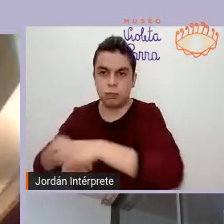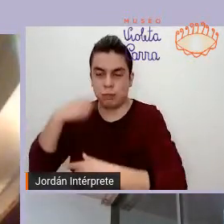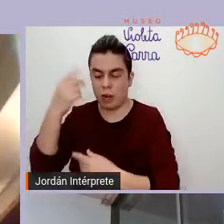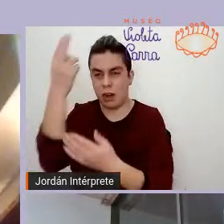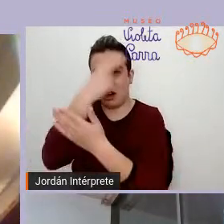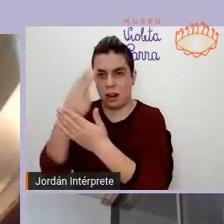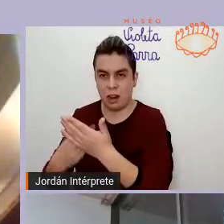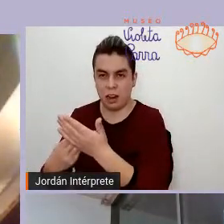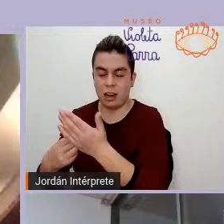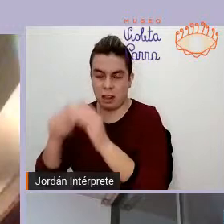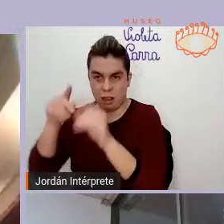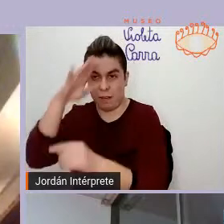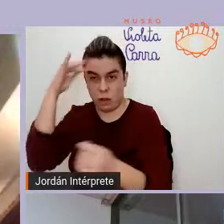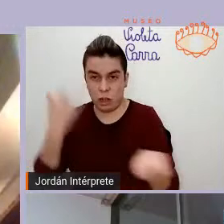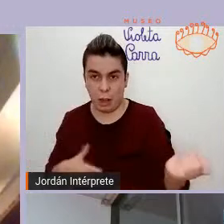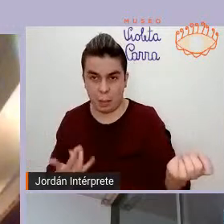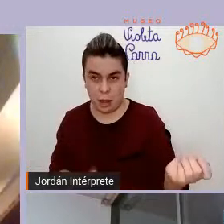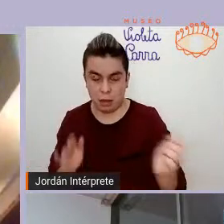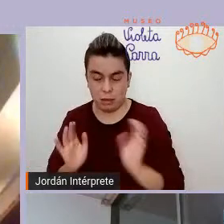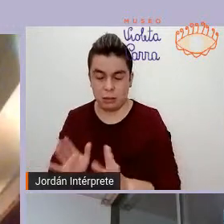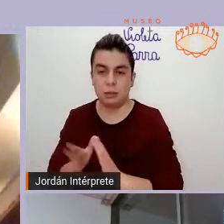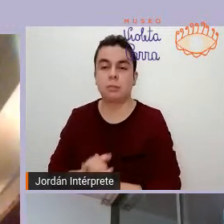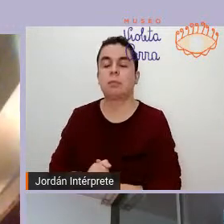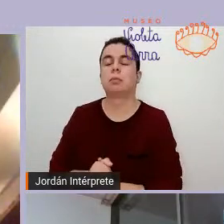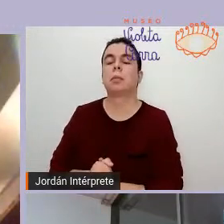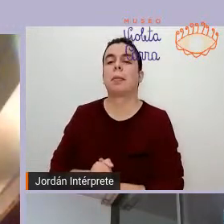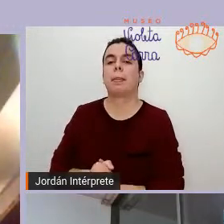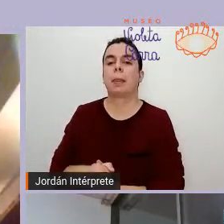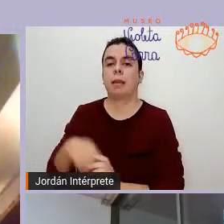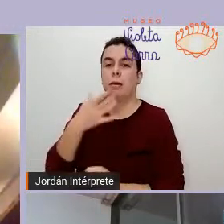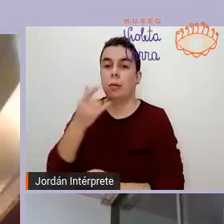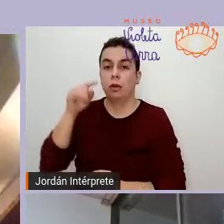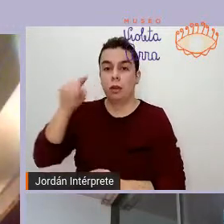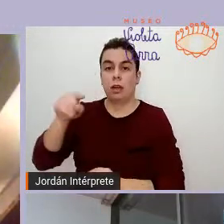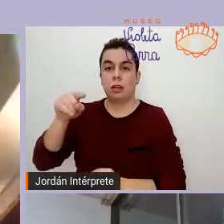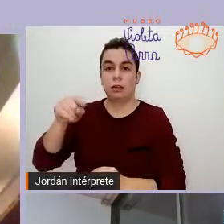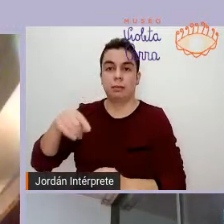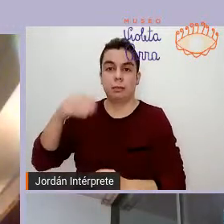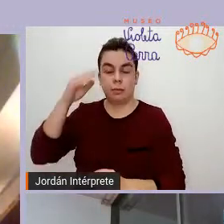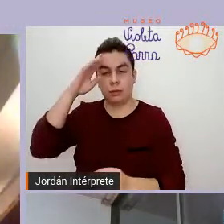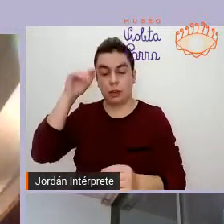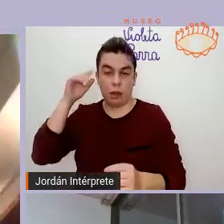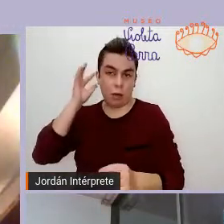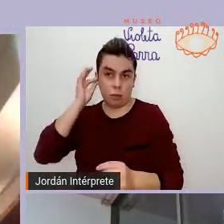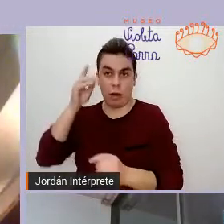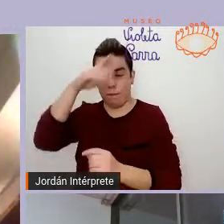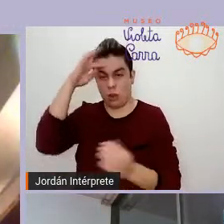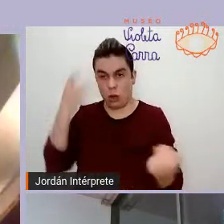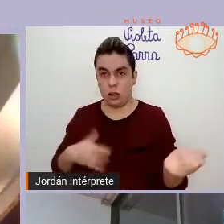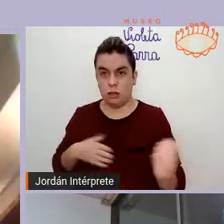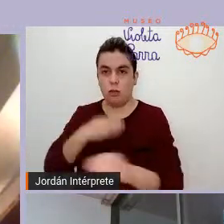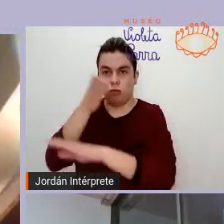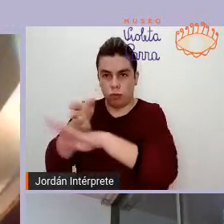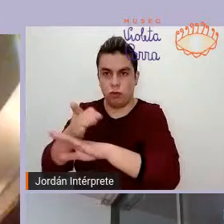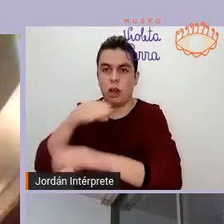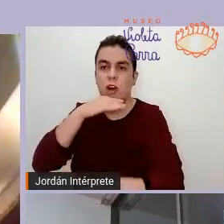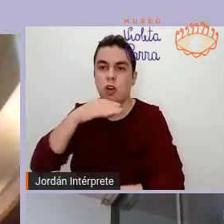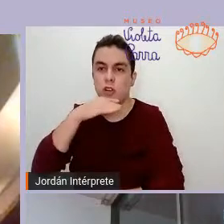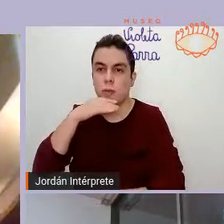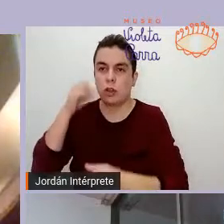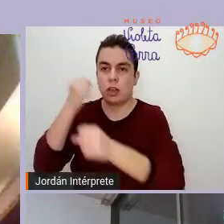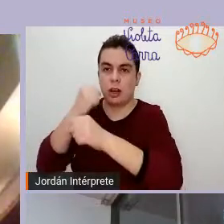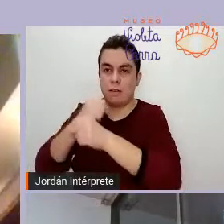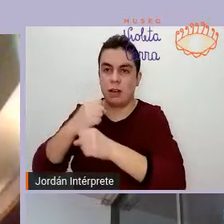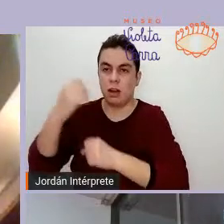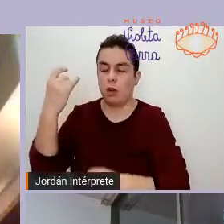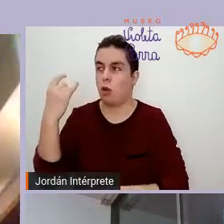organizó investigaciones, se vinculó con toda la intelectualidad que había en ese minuto. En Concepción, que efervescía